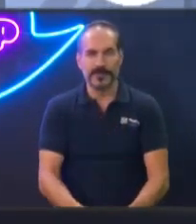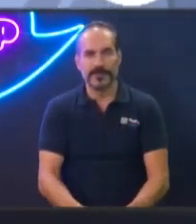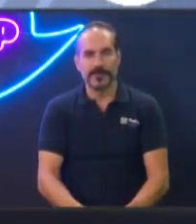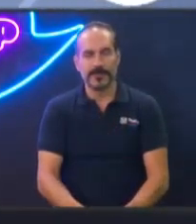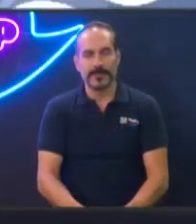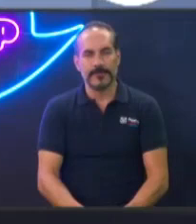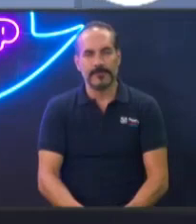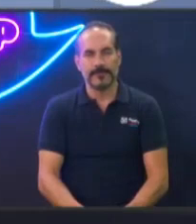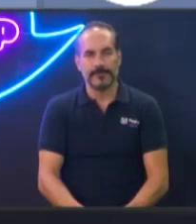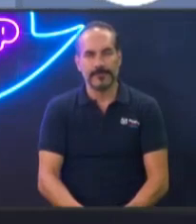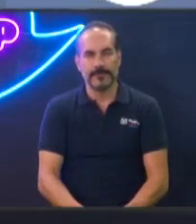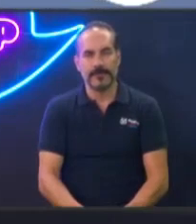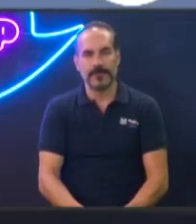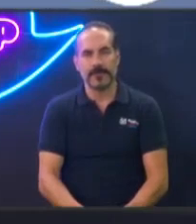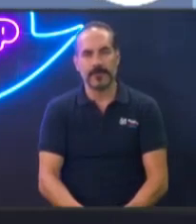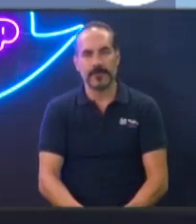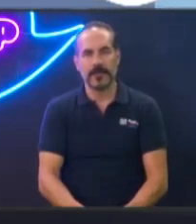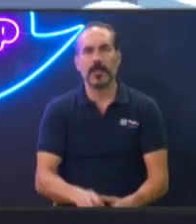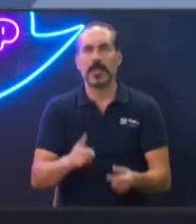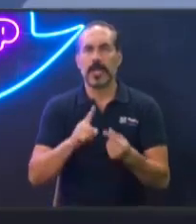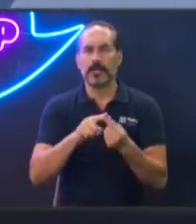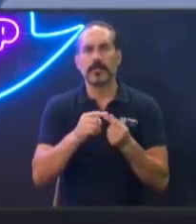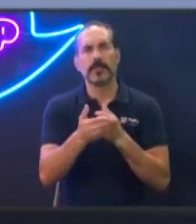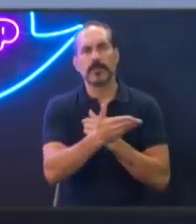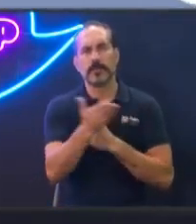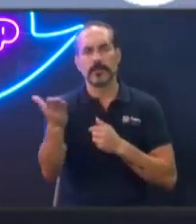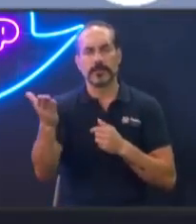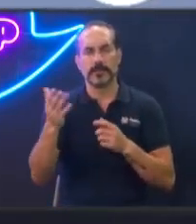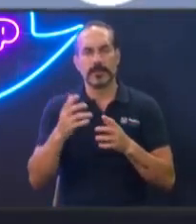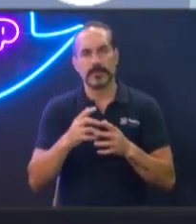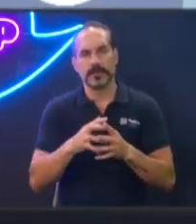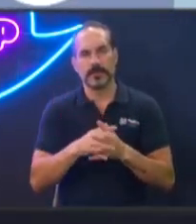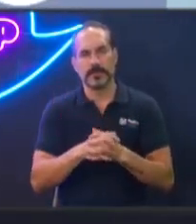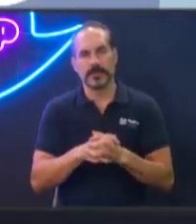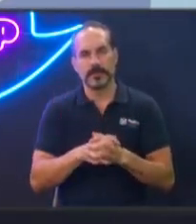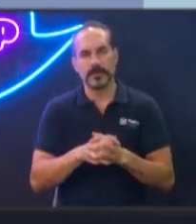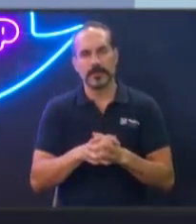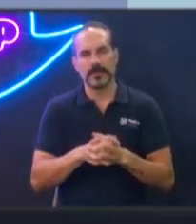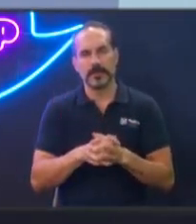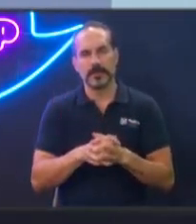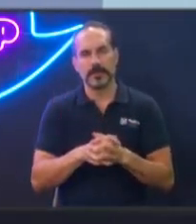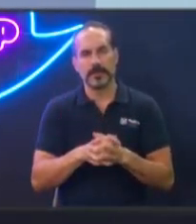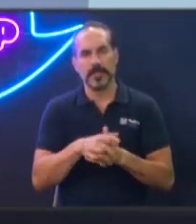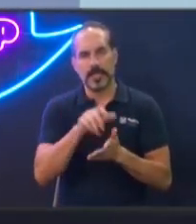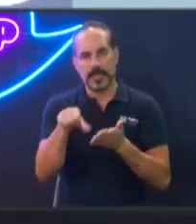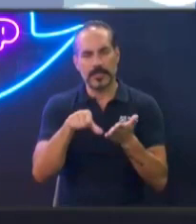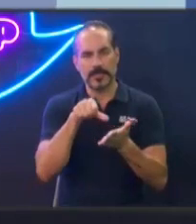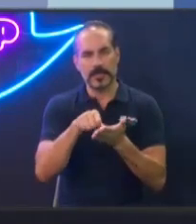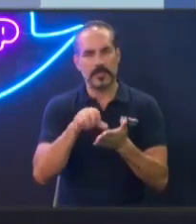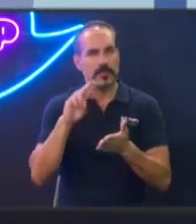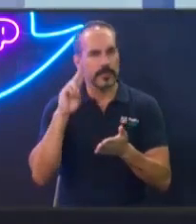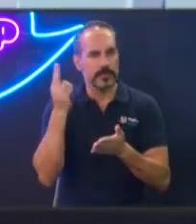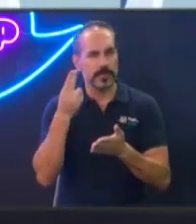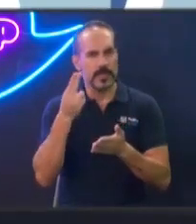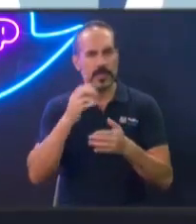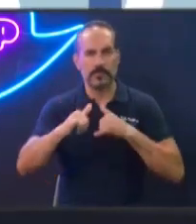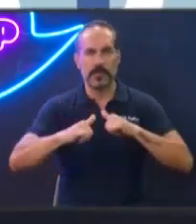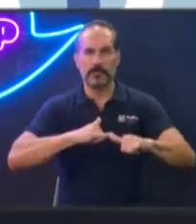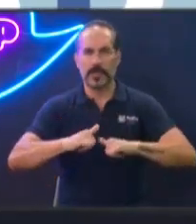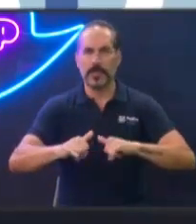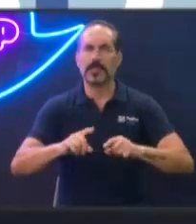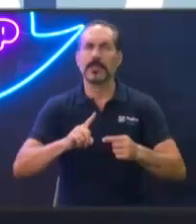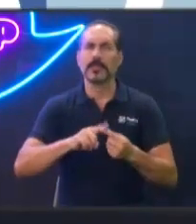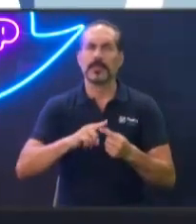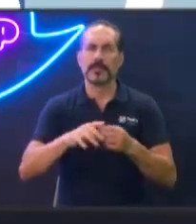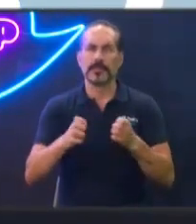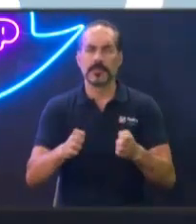diplomado y bueno En dónde está ubicado este el centro del claustro humanista los eventos van a ser presenciales Van